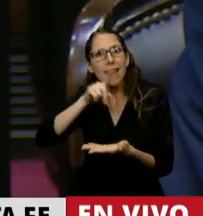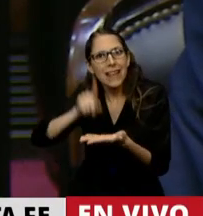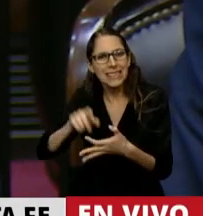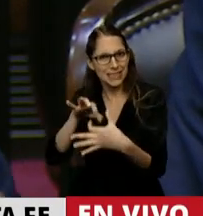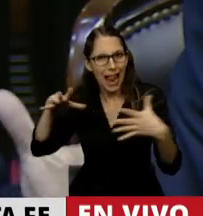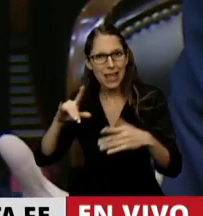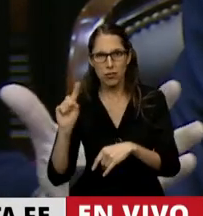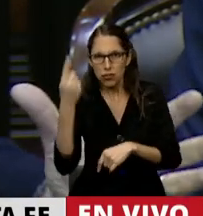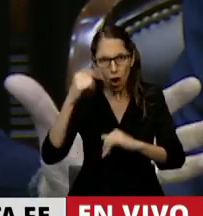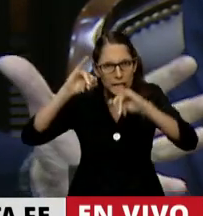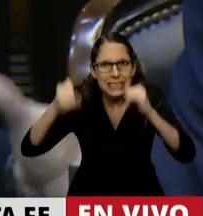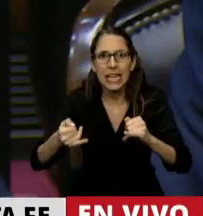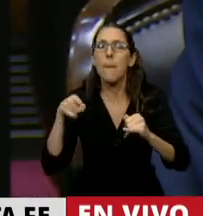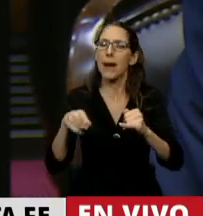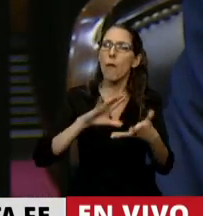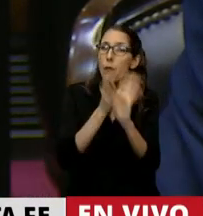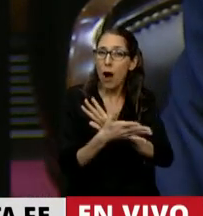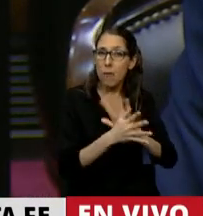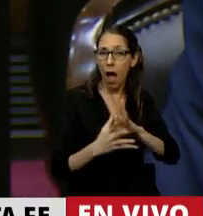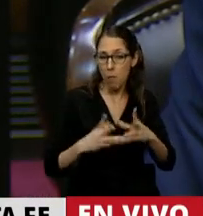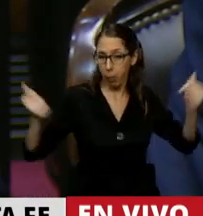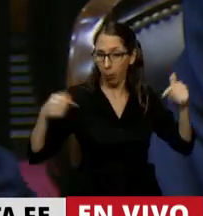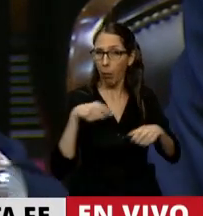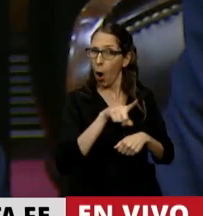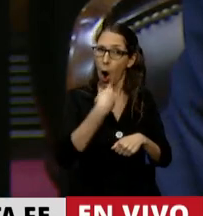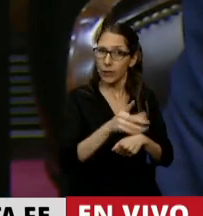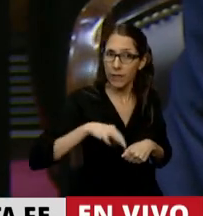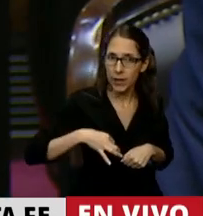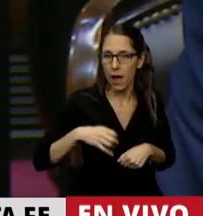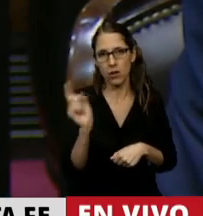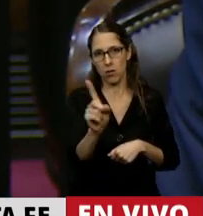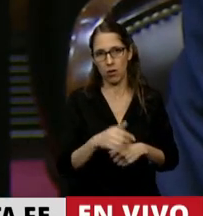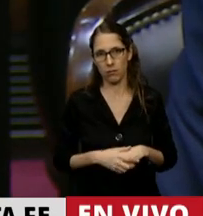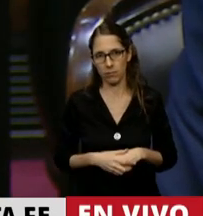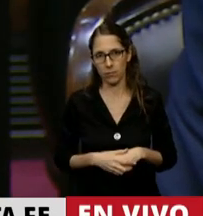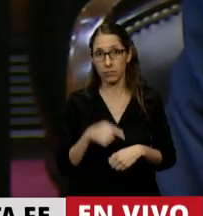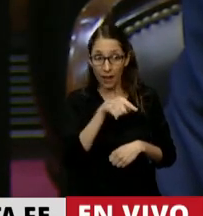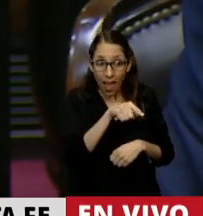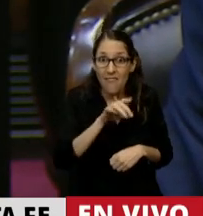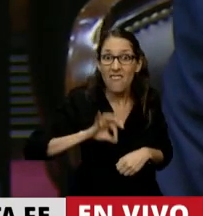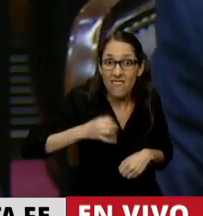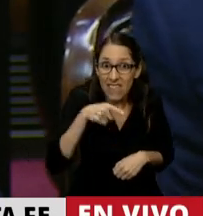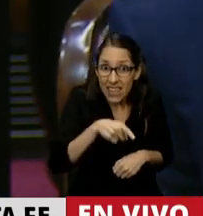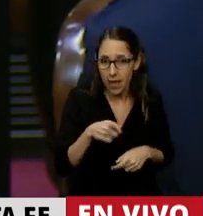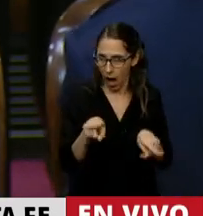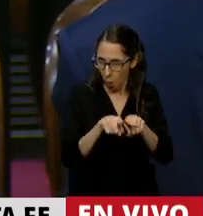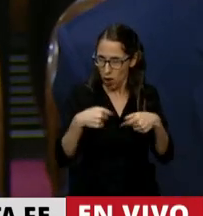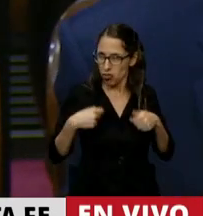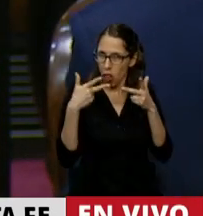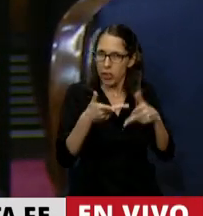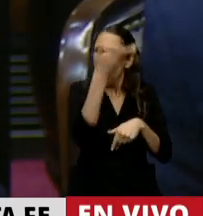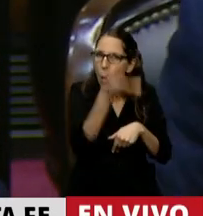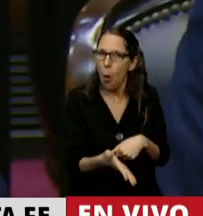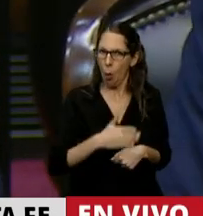se funda sobre la eliminación de una vida. Si hay vida ahí, como bajo el concepto de persona humana que estoy defendiendo desde